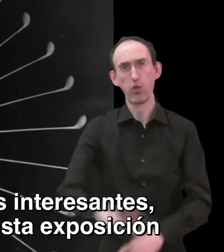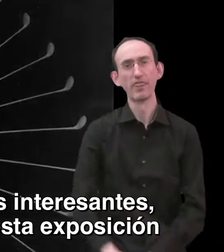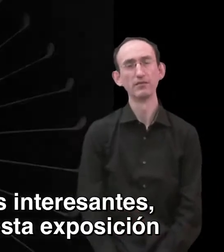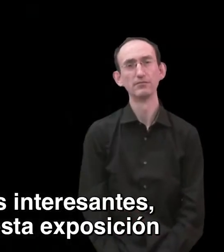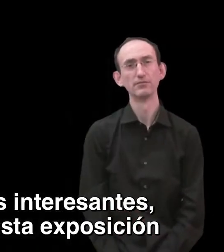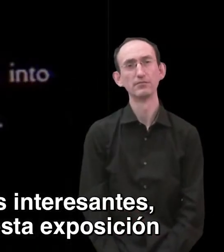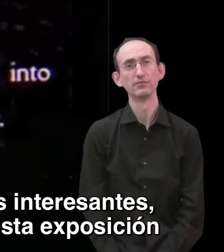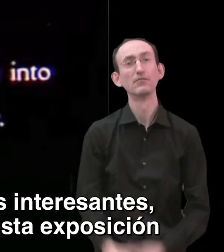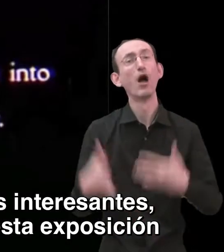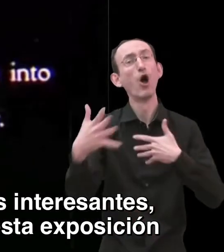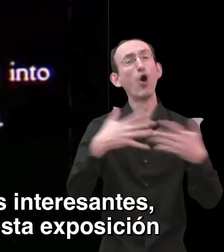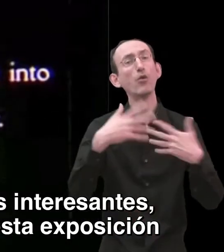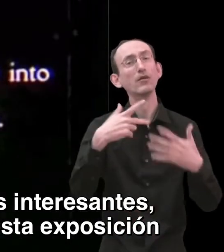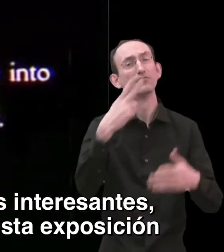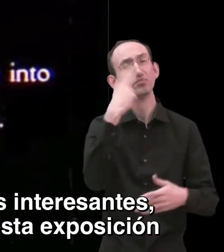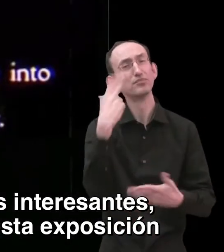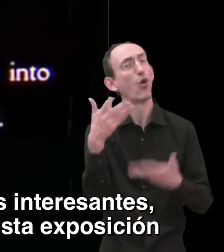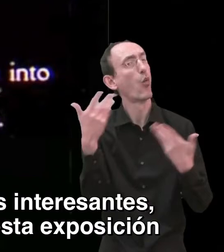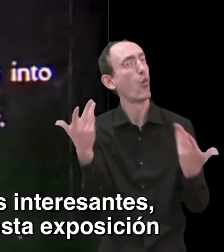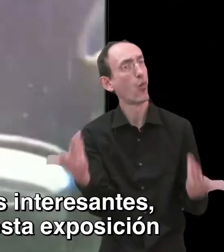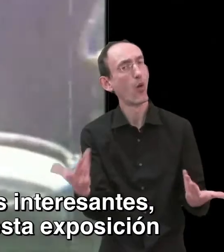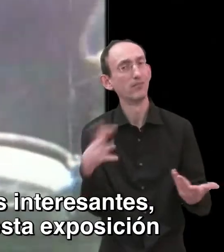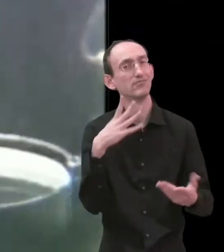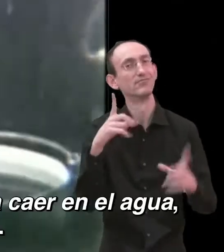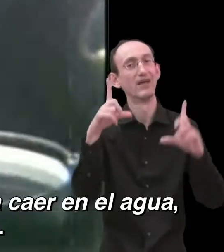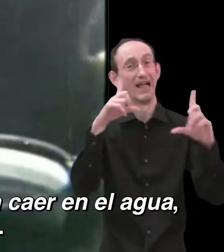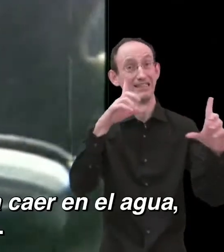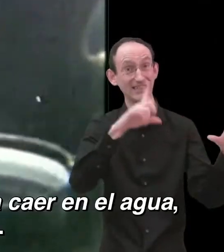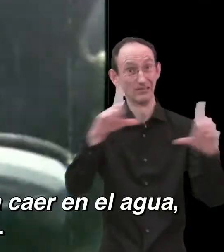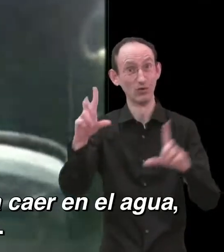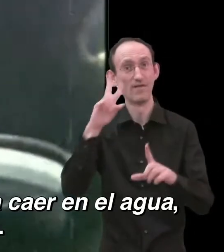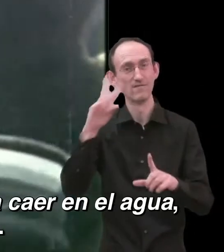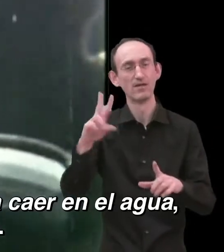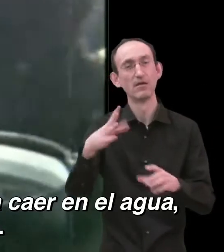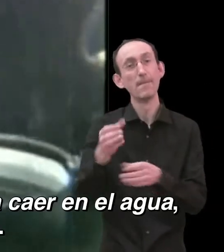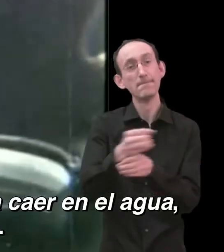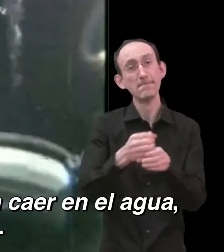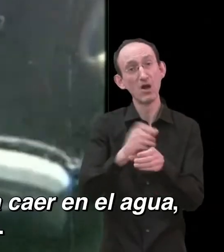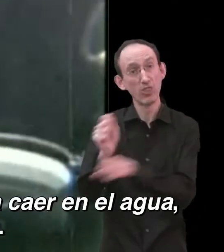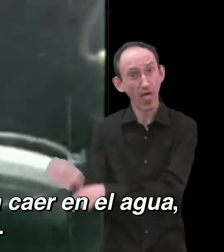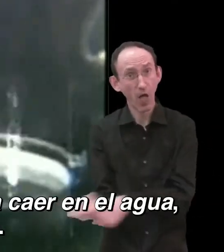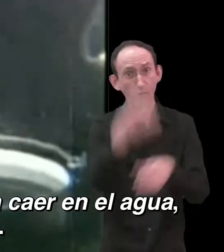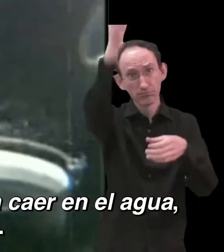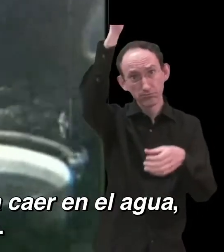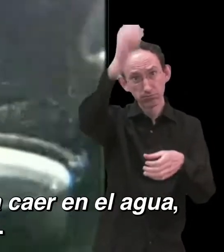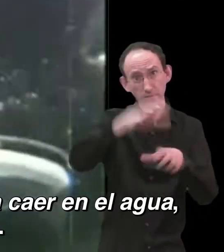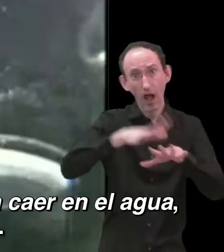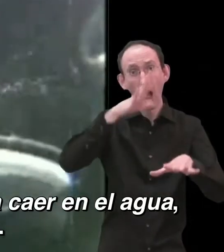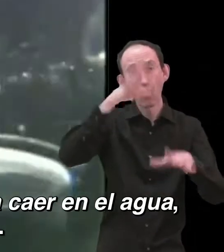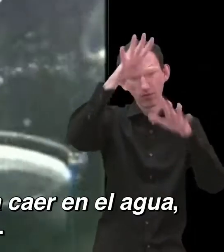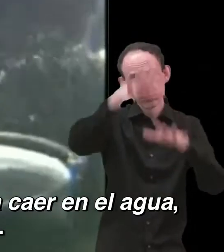Una de sus obras más interesantes, presente también en esta exposición, es Pelota de golf dejada caer en el agua,